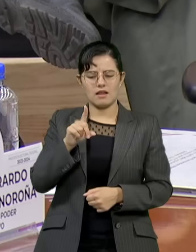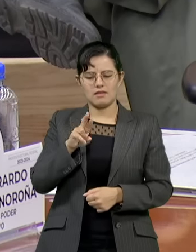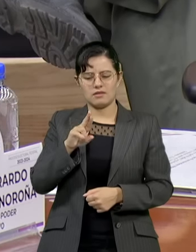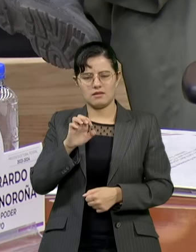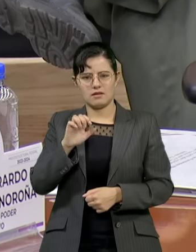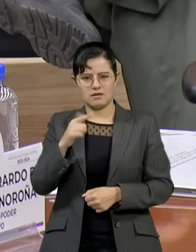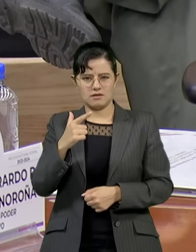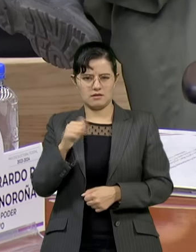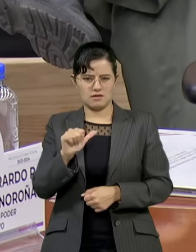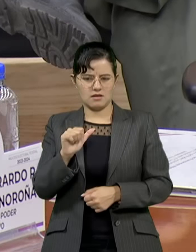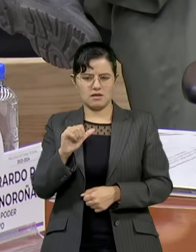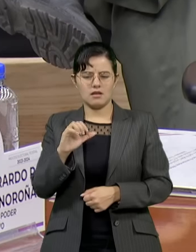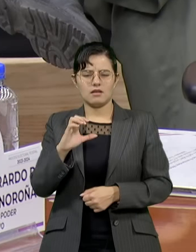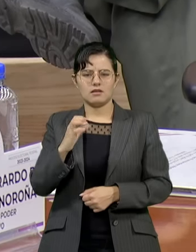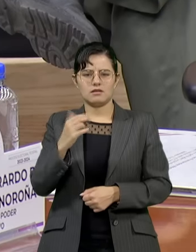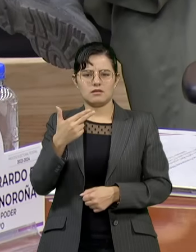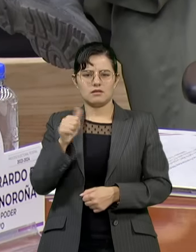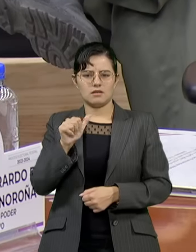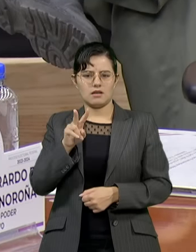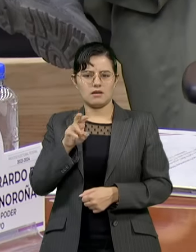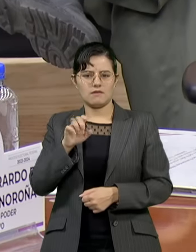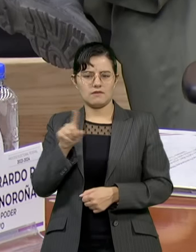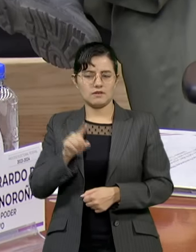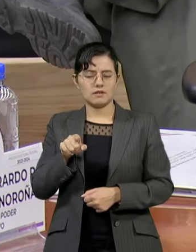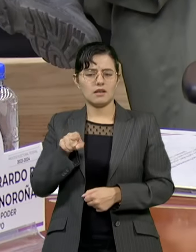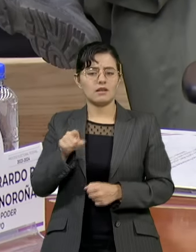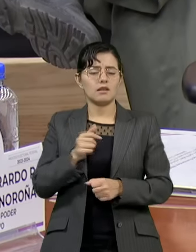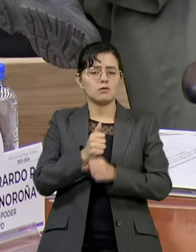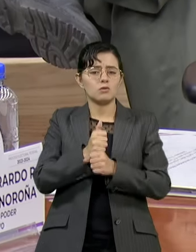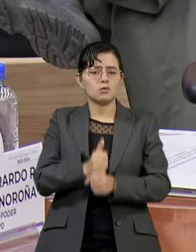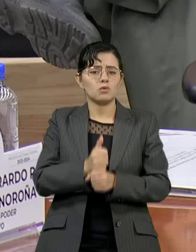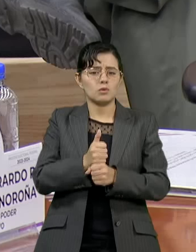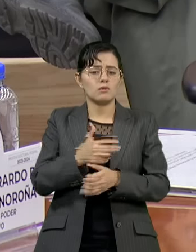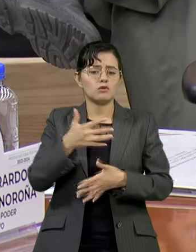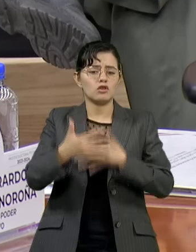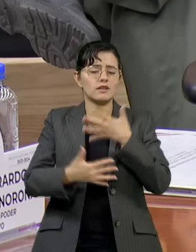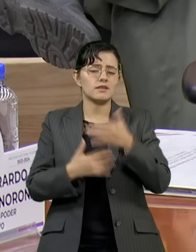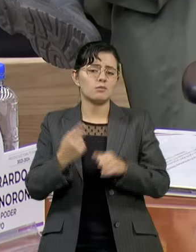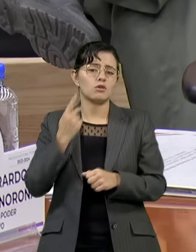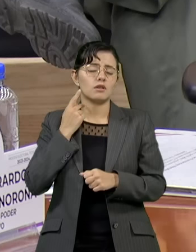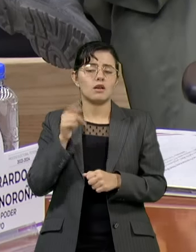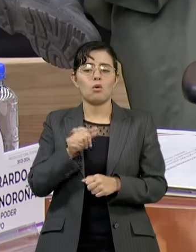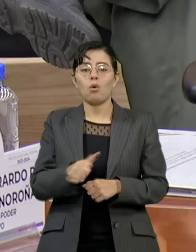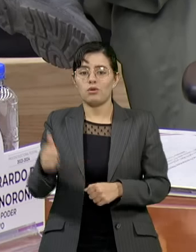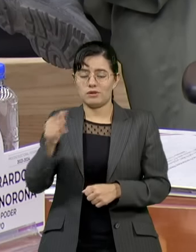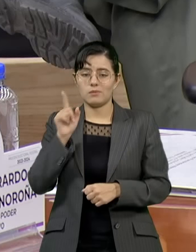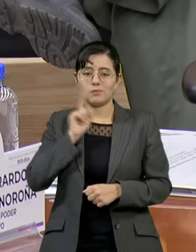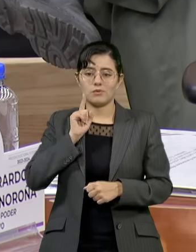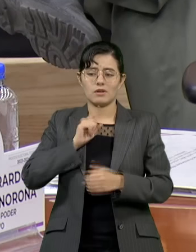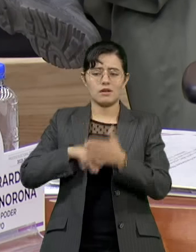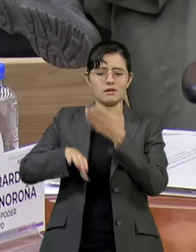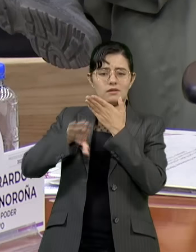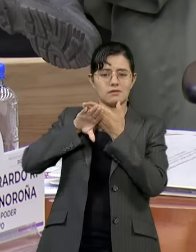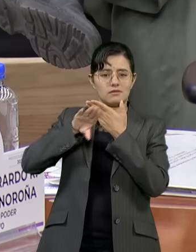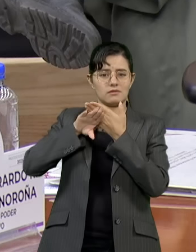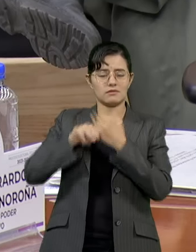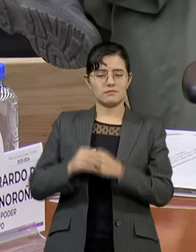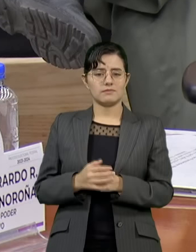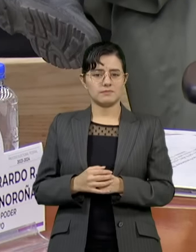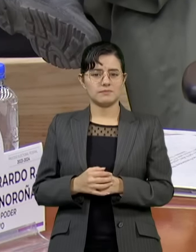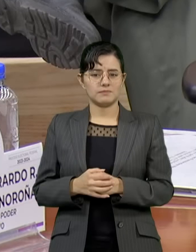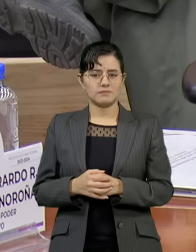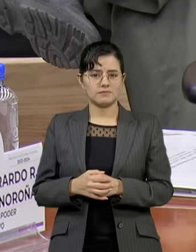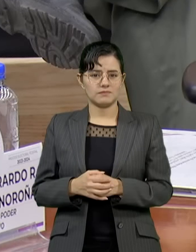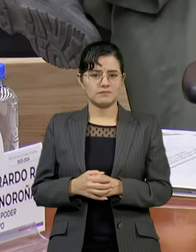semana que había sufrido violencia política de género de otra mujer y que en una primera instancia le